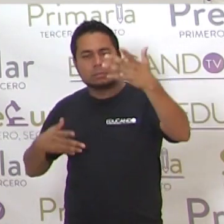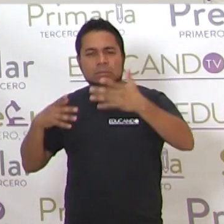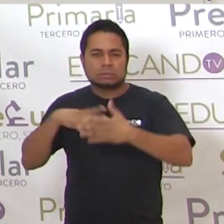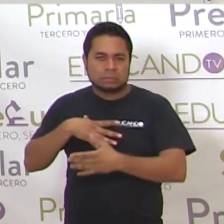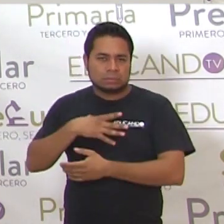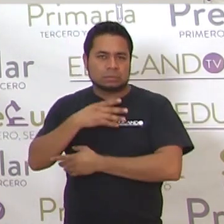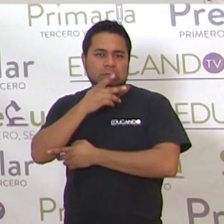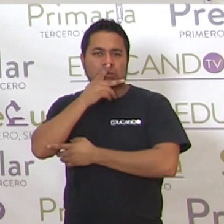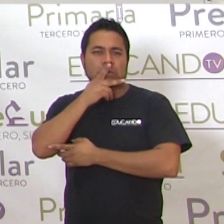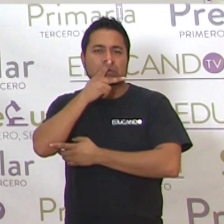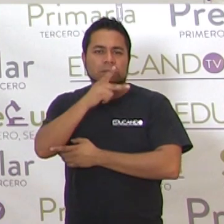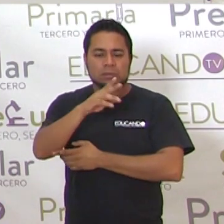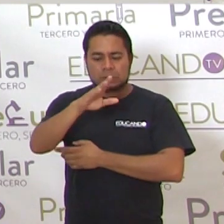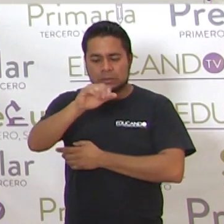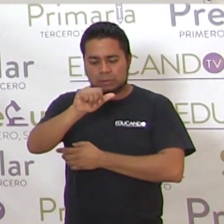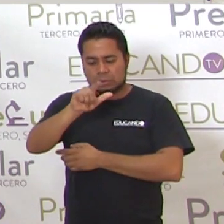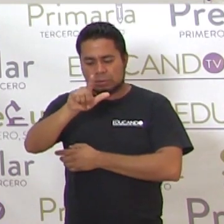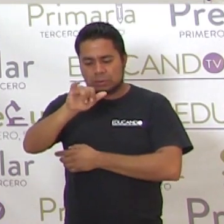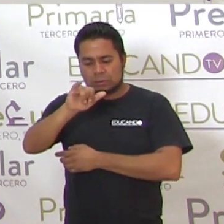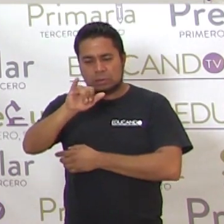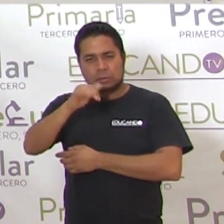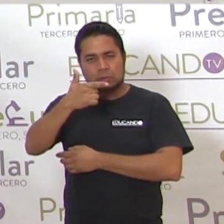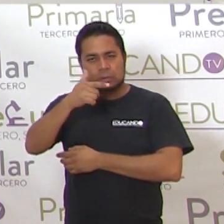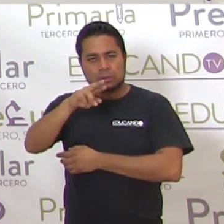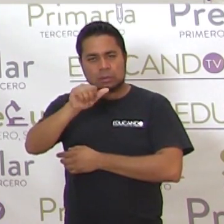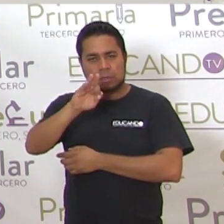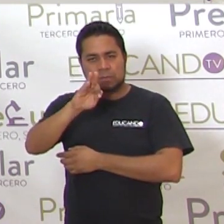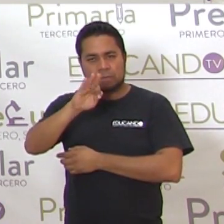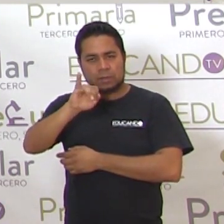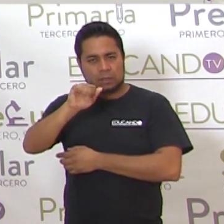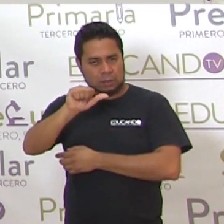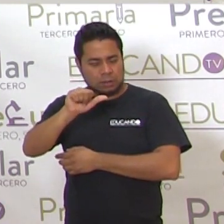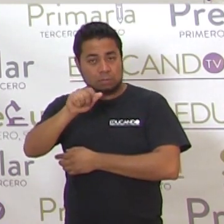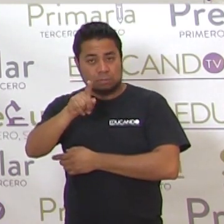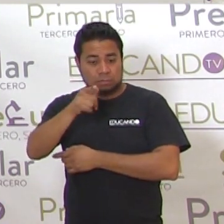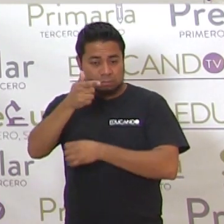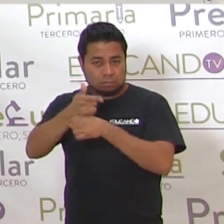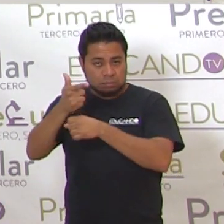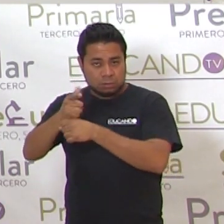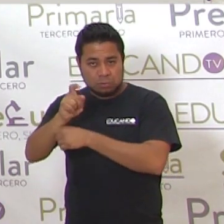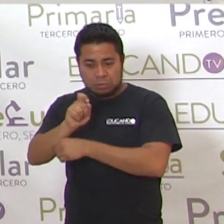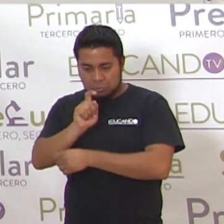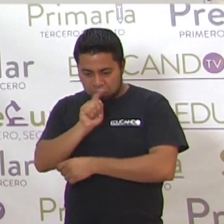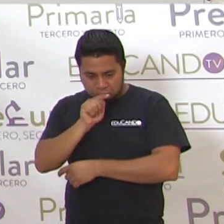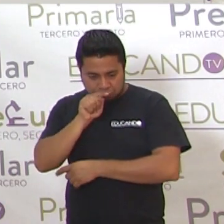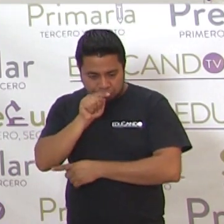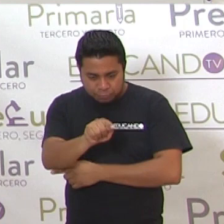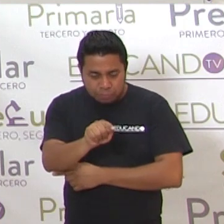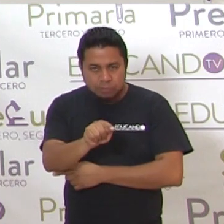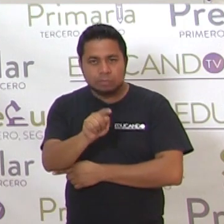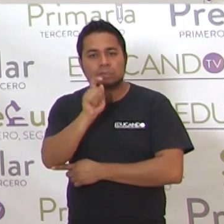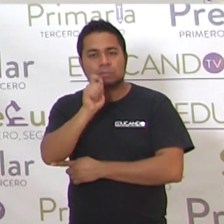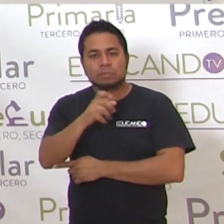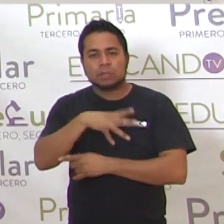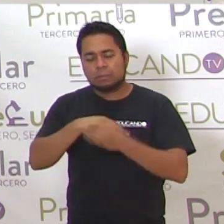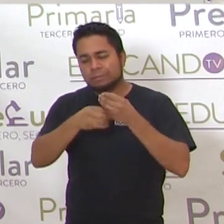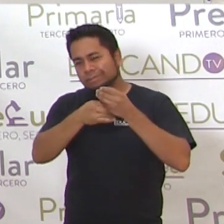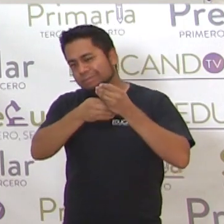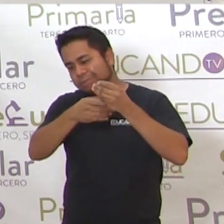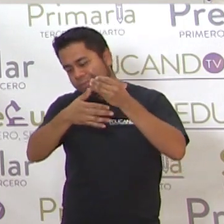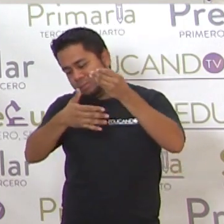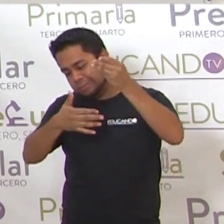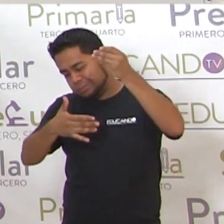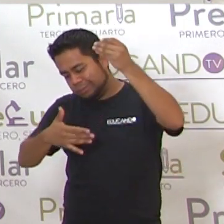como caligrafía bien tú puedes encontrar al momento de oprimir este icono muchísimos